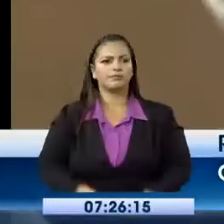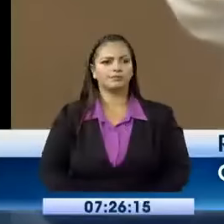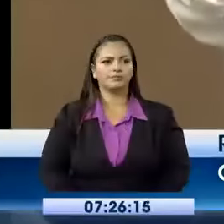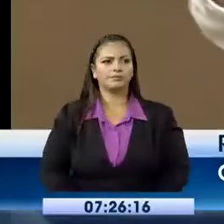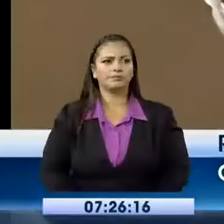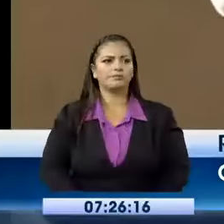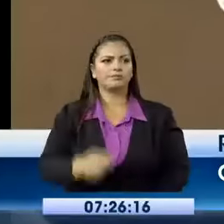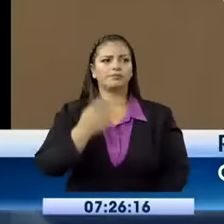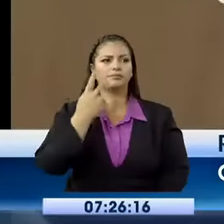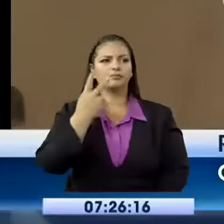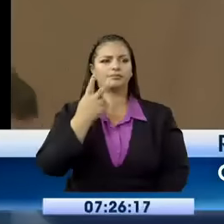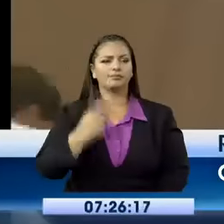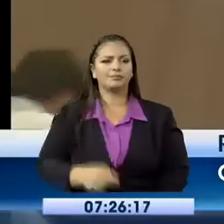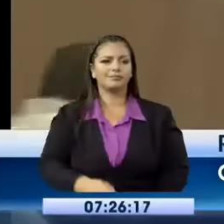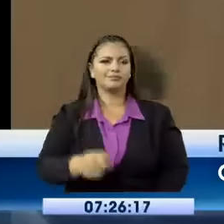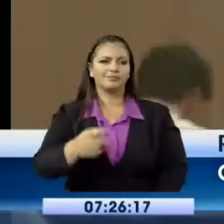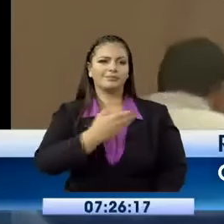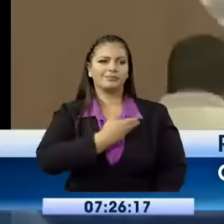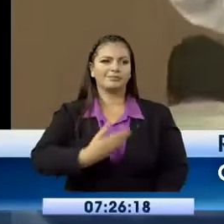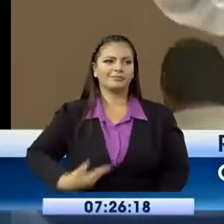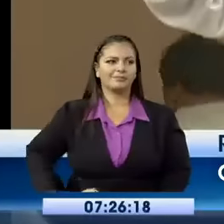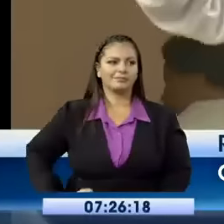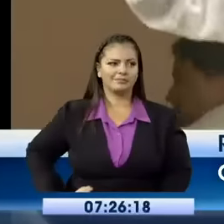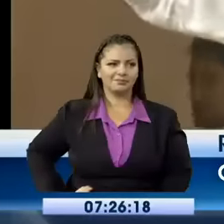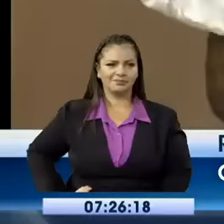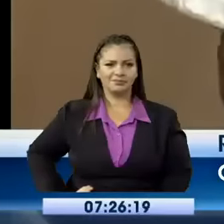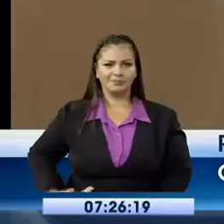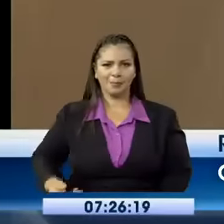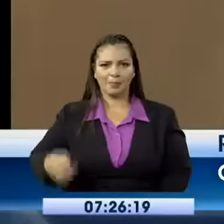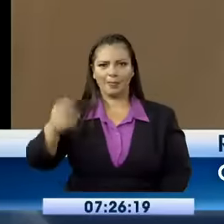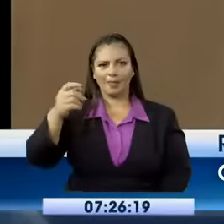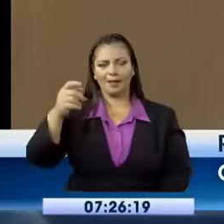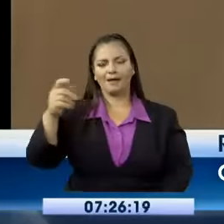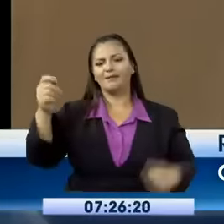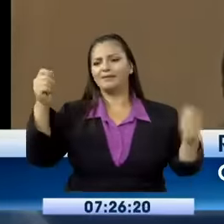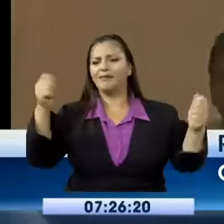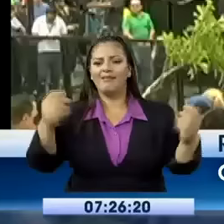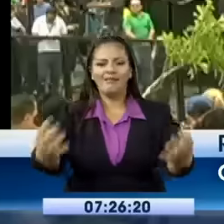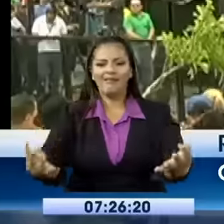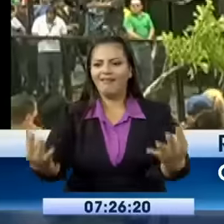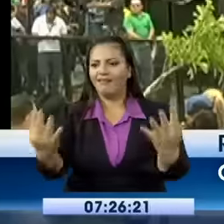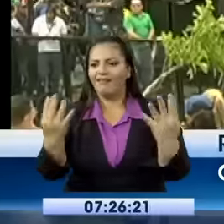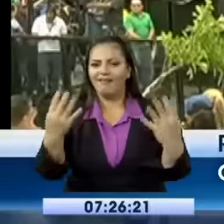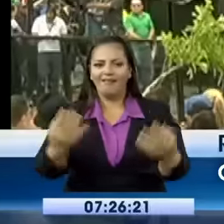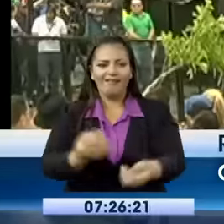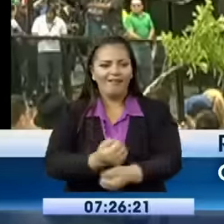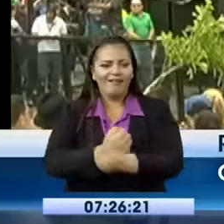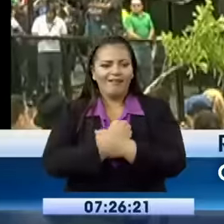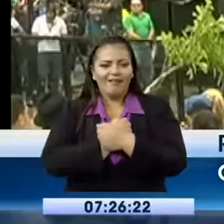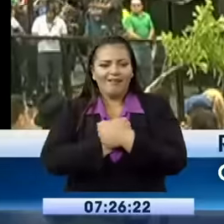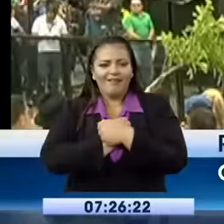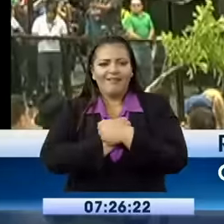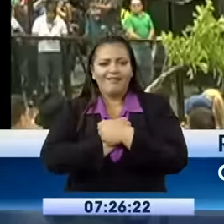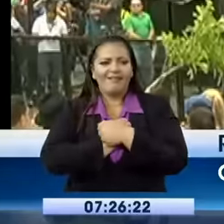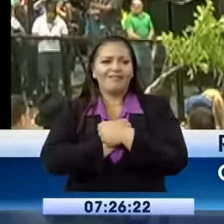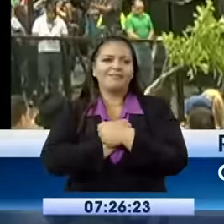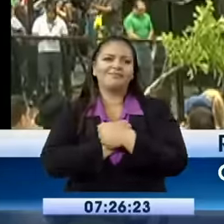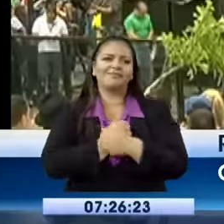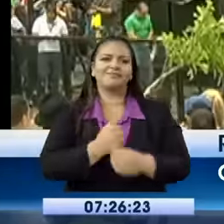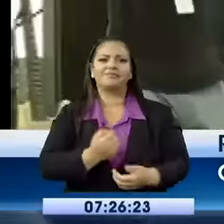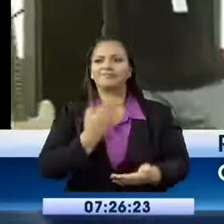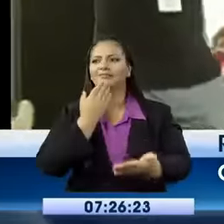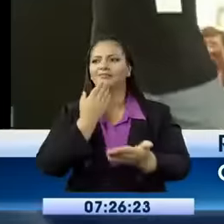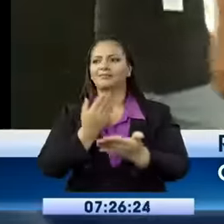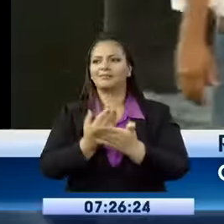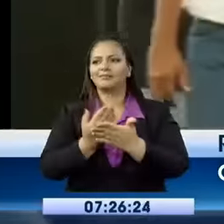tarima el primer mandatario saludó a todos recibiendo el cariño de muchos y ya en su discurso aseguró que la gestión que ha realizado durante